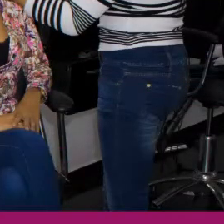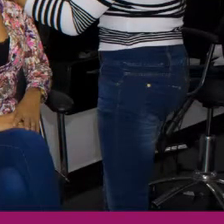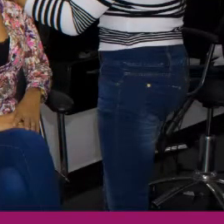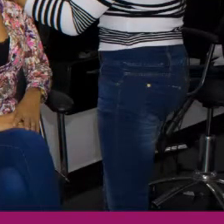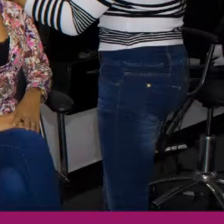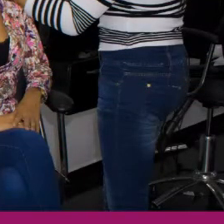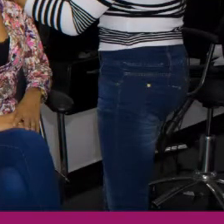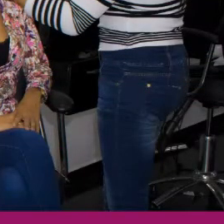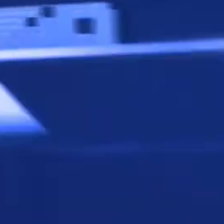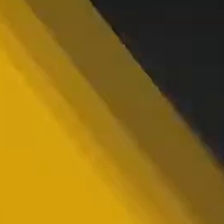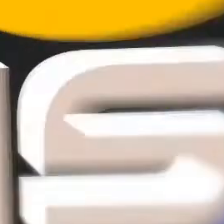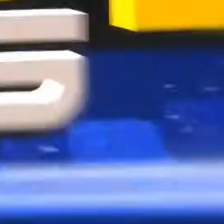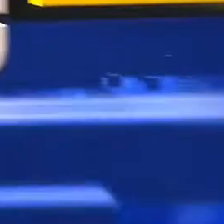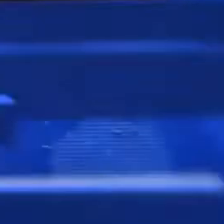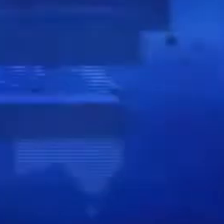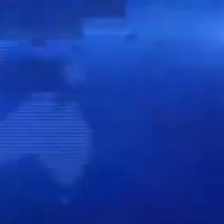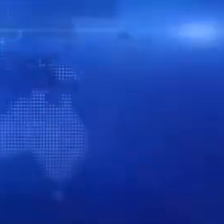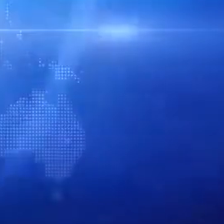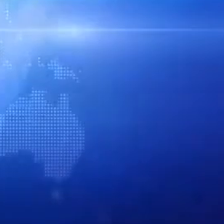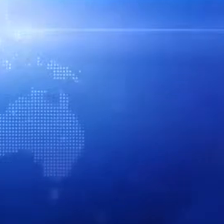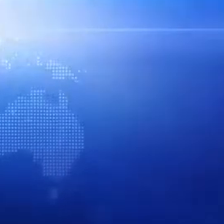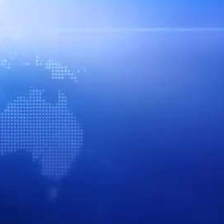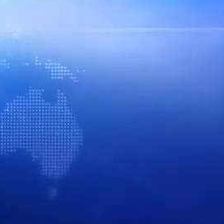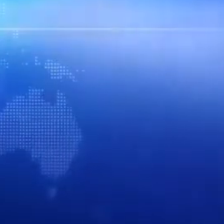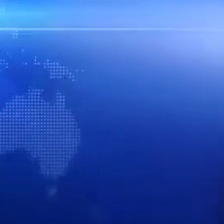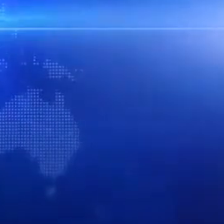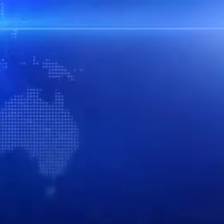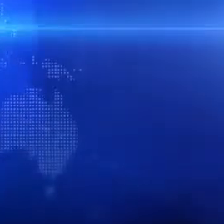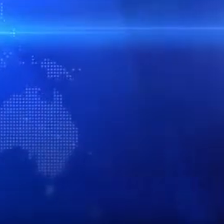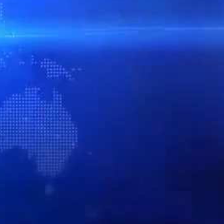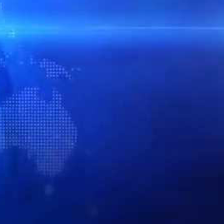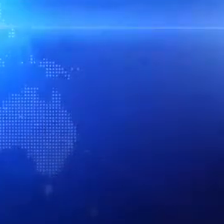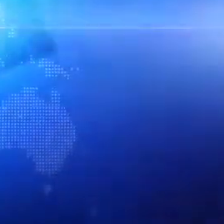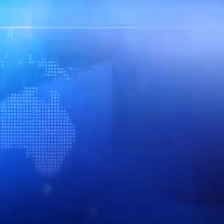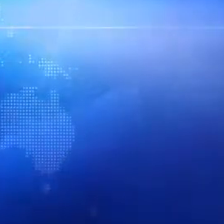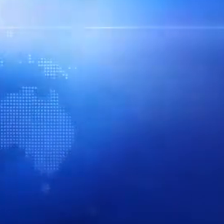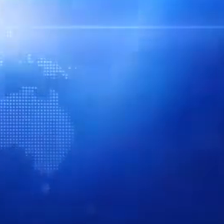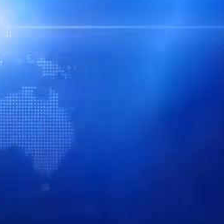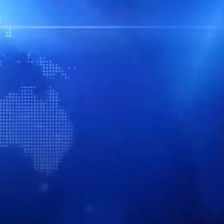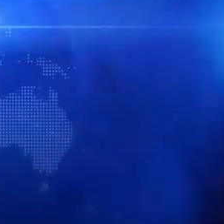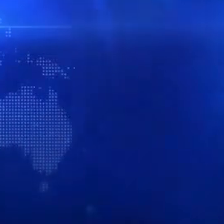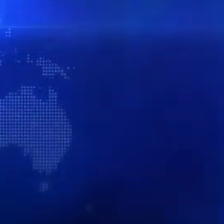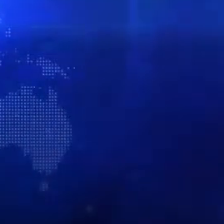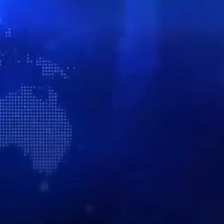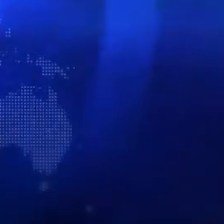solo lugar.